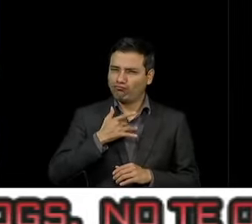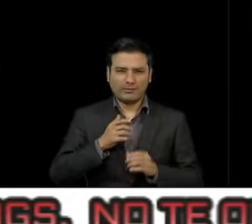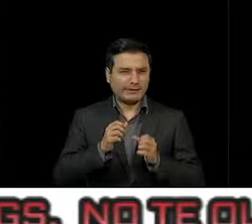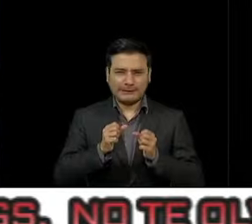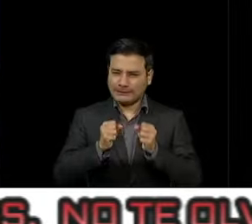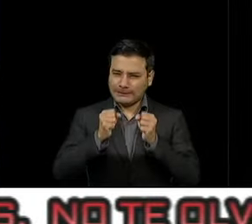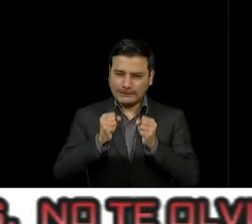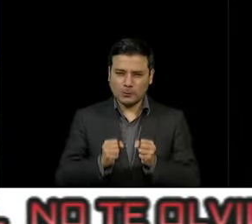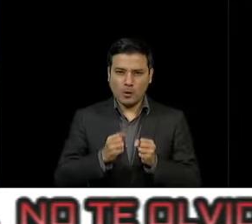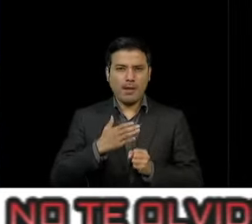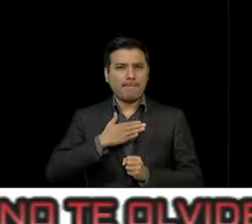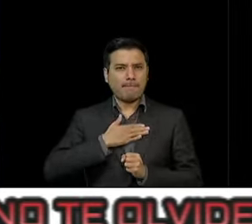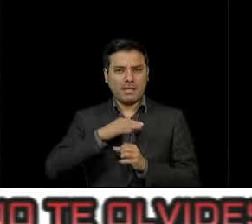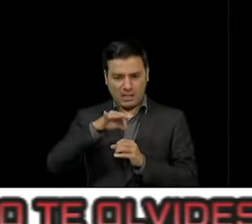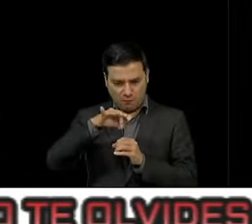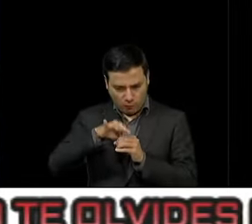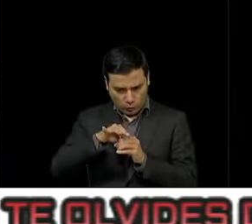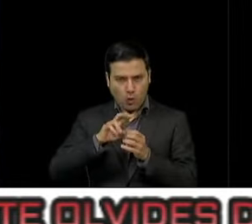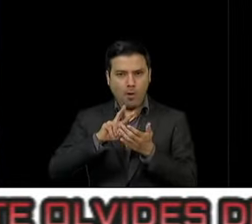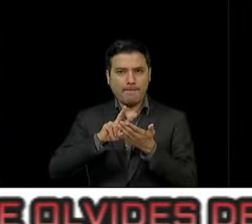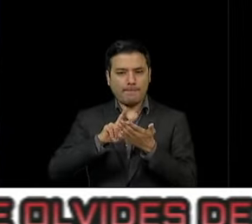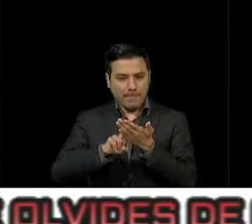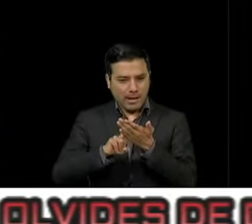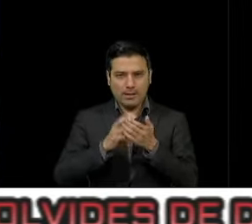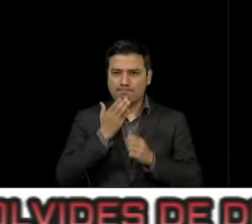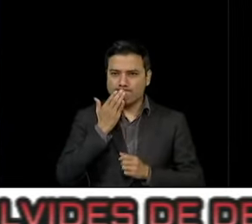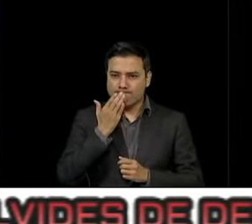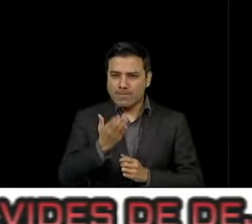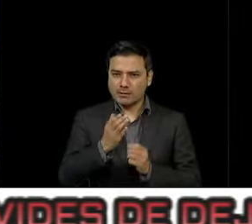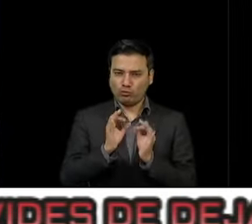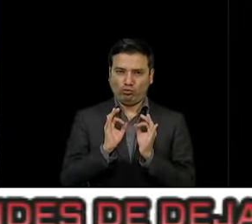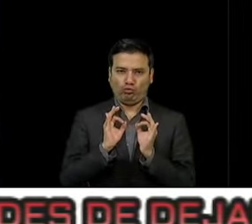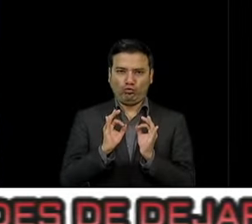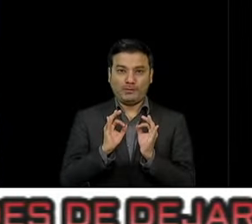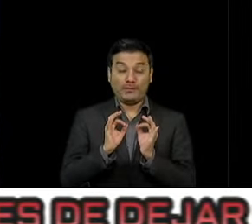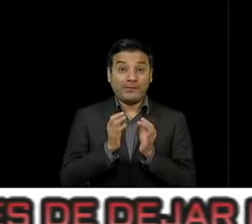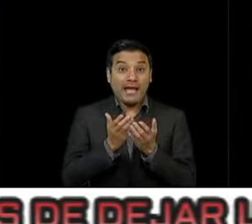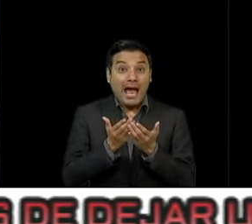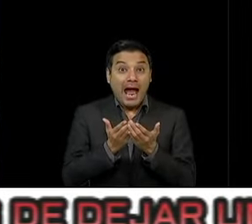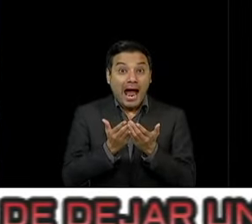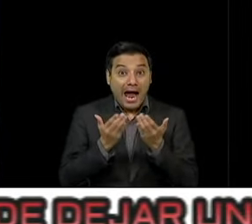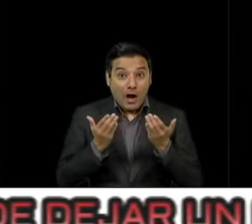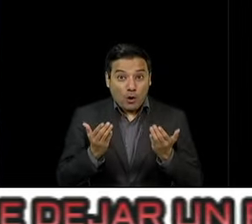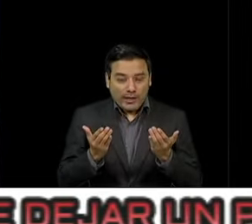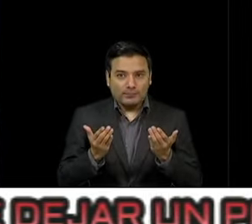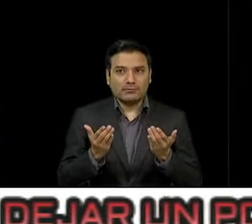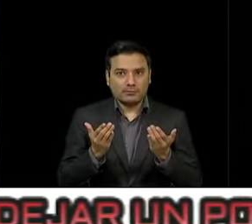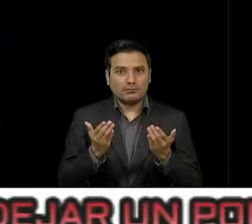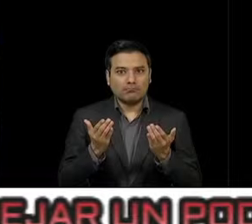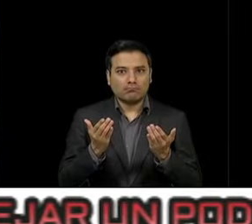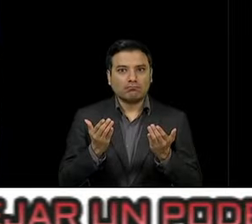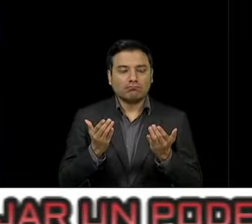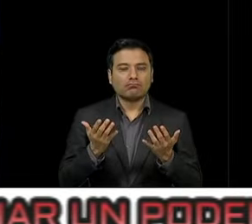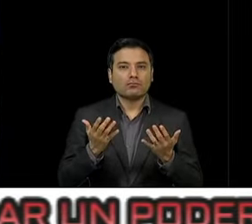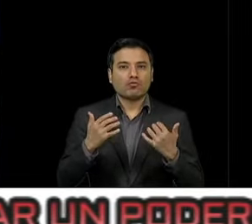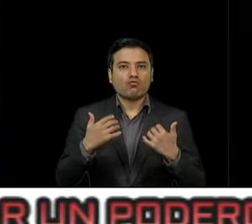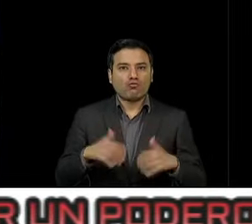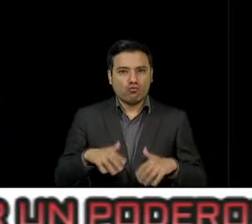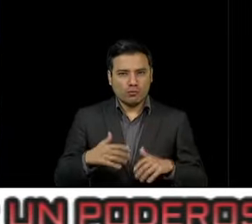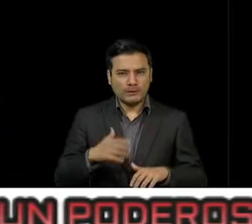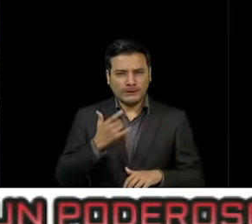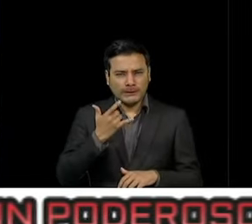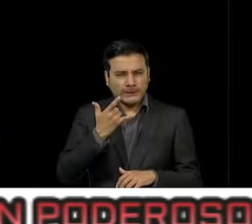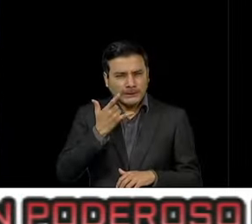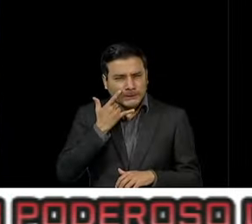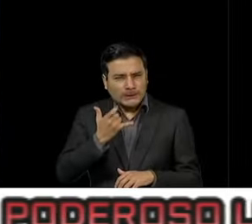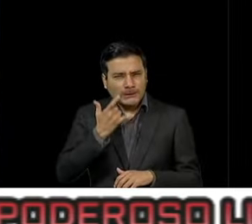nuestro voto cuenta y se cuenta bien. Hoy la lucha histórica de